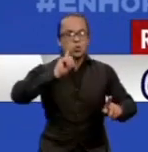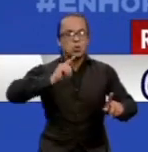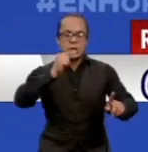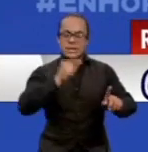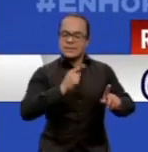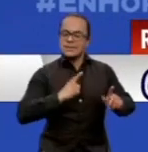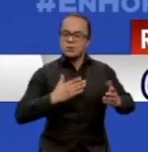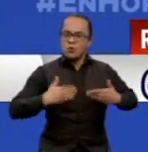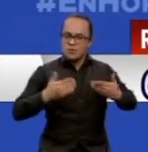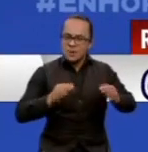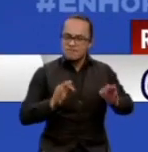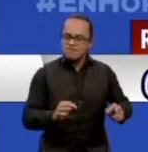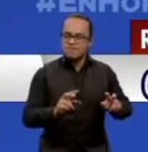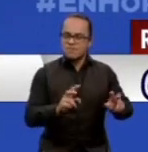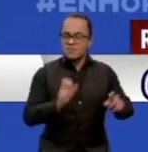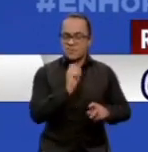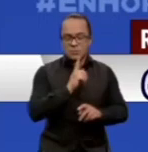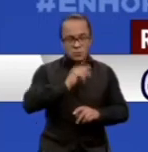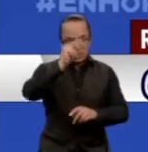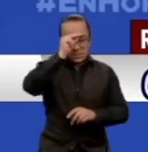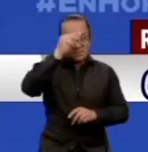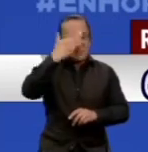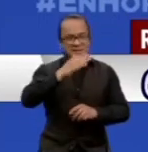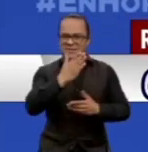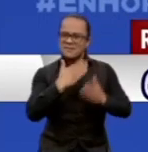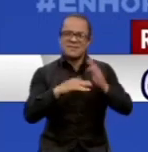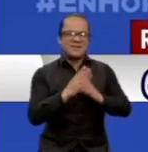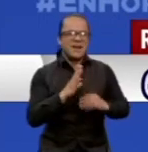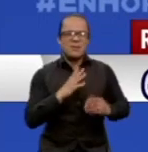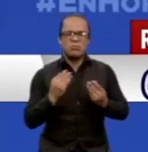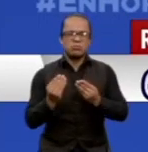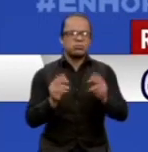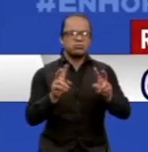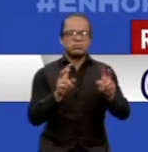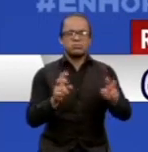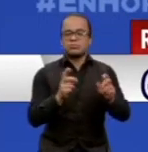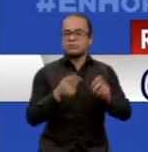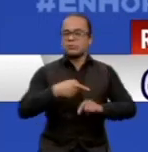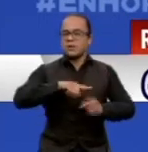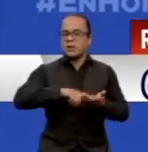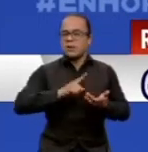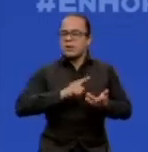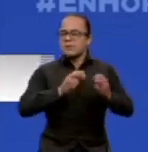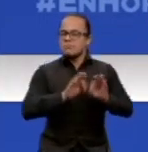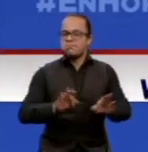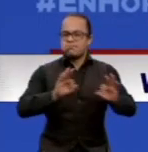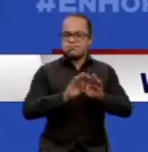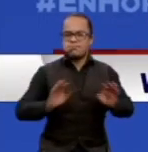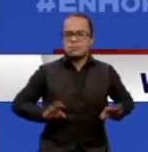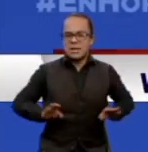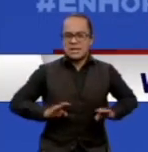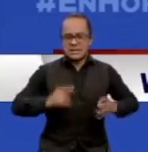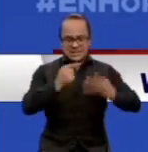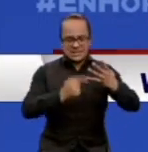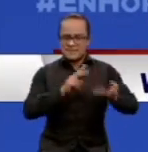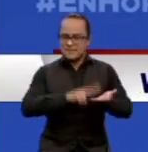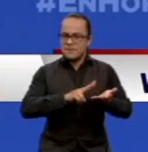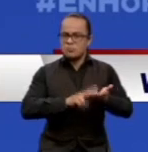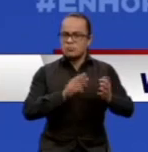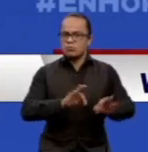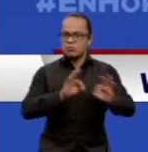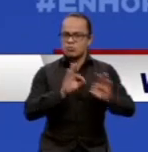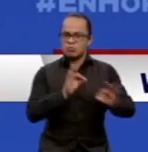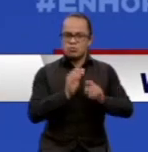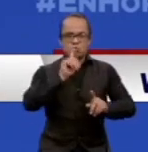la confiabilidad, la inteligencia, en fin, muchas cualidades que realmente valen muchísimo. Te